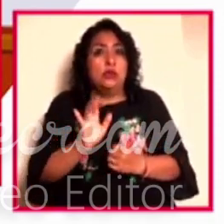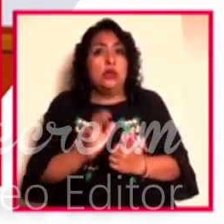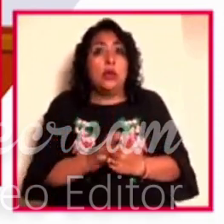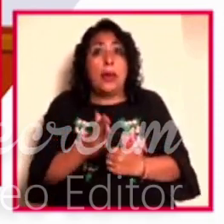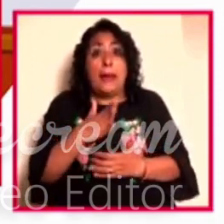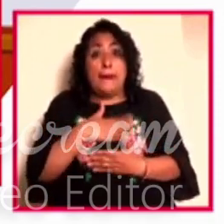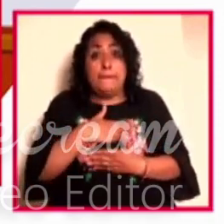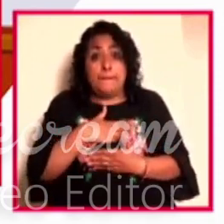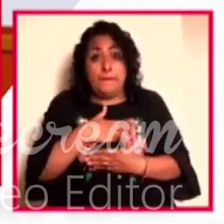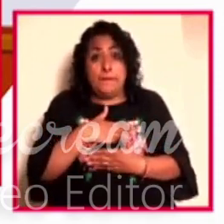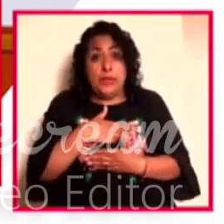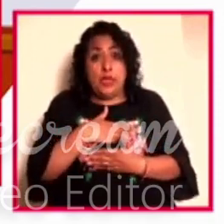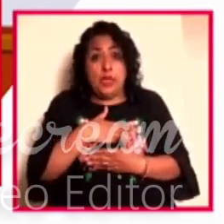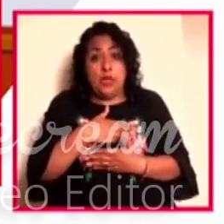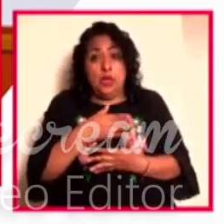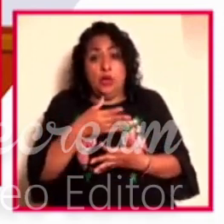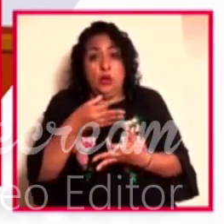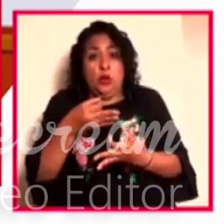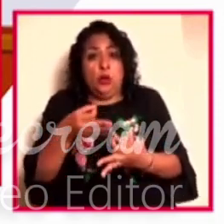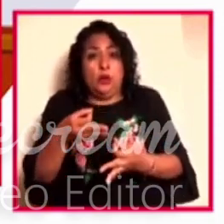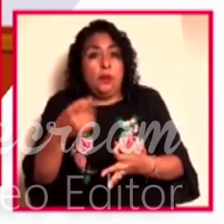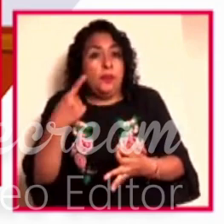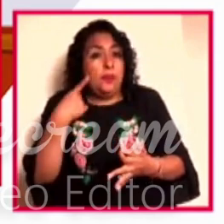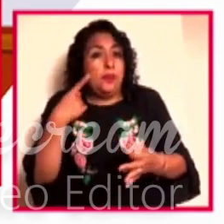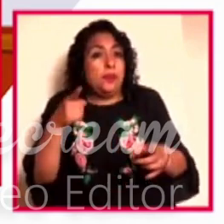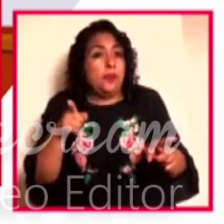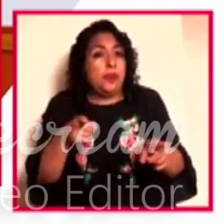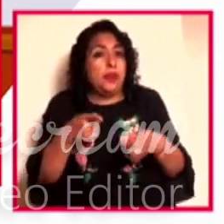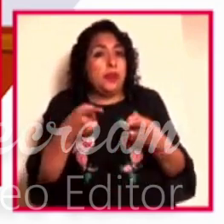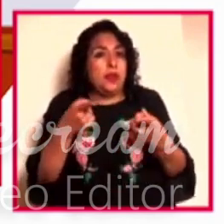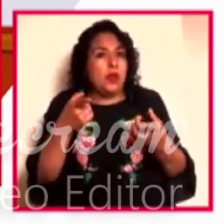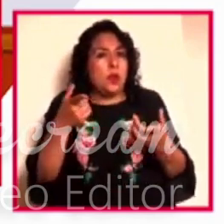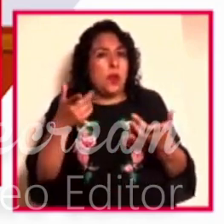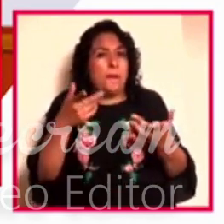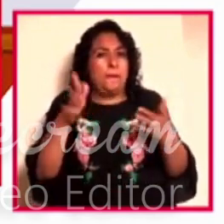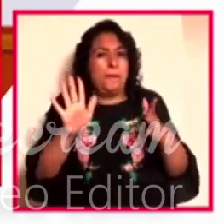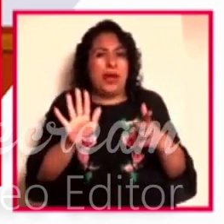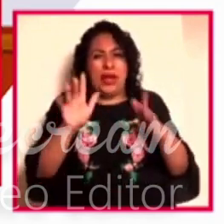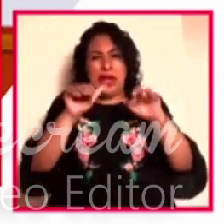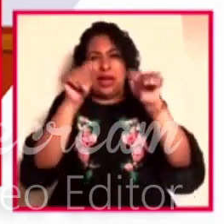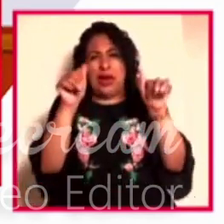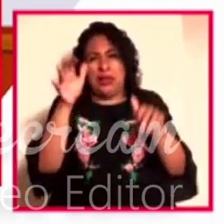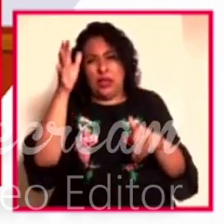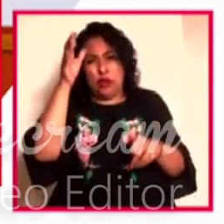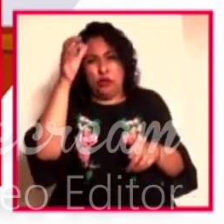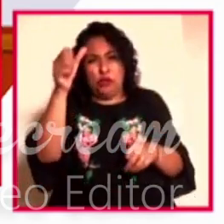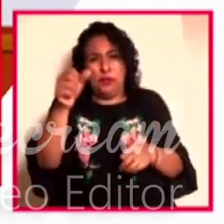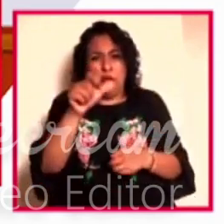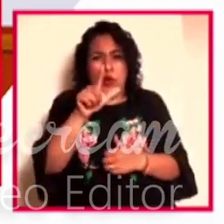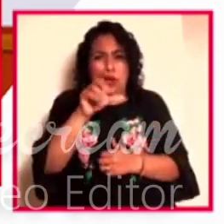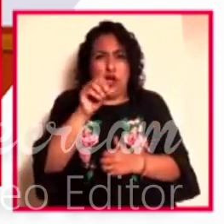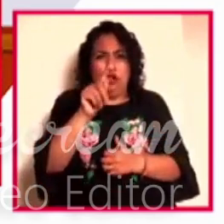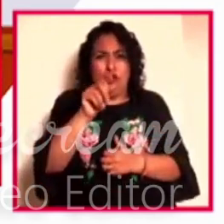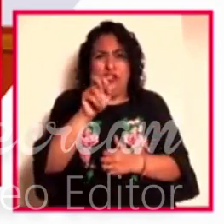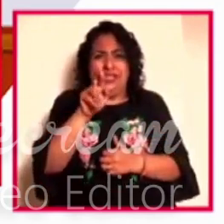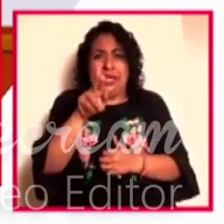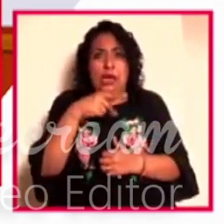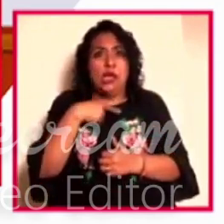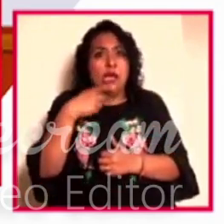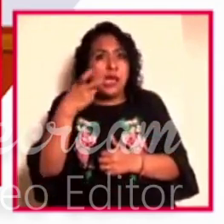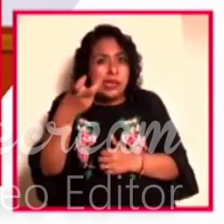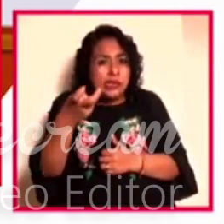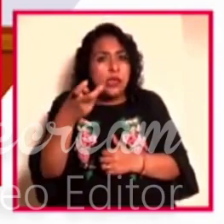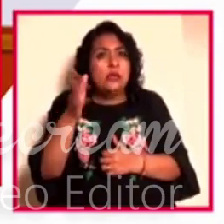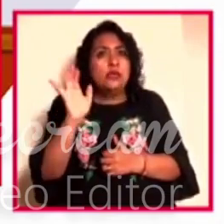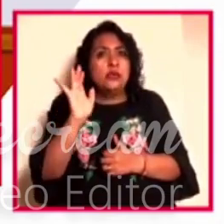atrajo desde el punto de vista sonoro y desde el punto de vista conceptual, ¿no? También Cluster. Estas piezas que